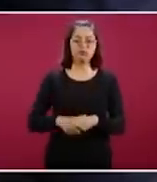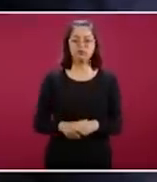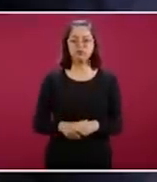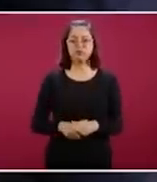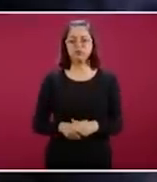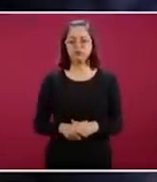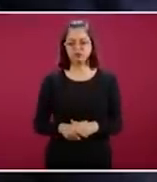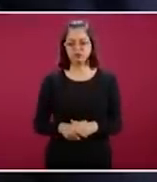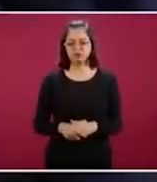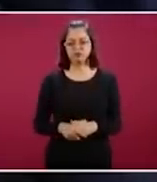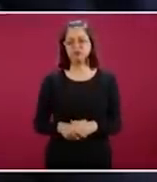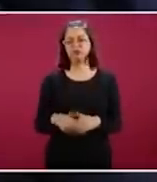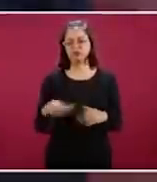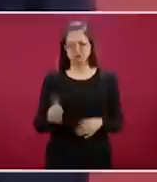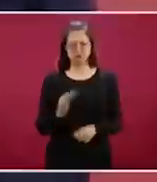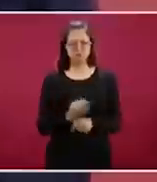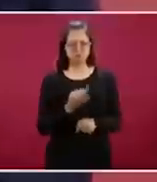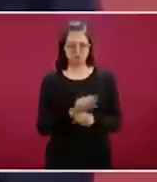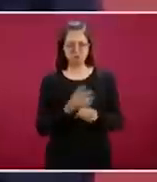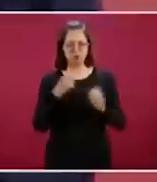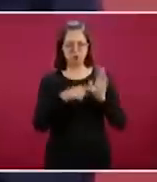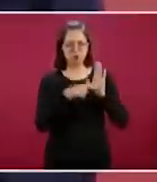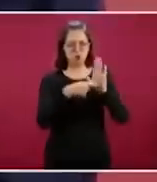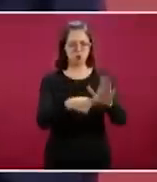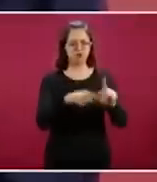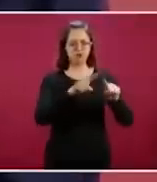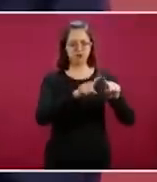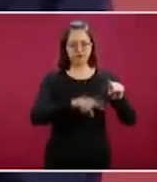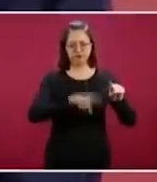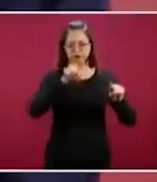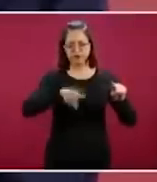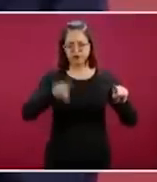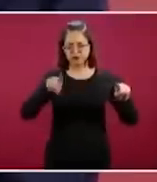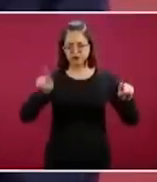Pero ahora vemos la gráfica. Es de